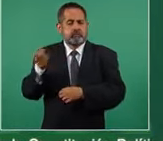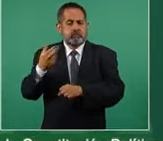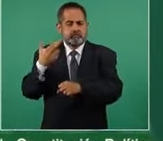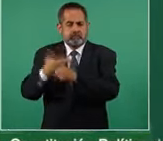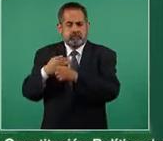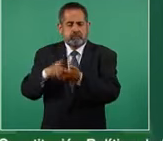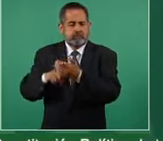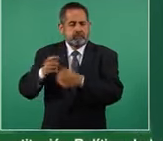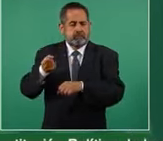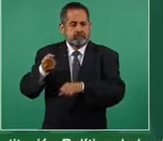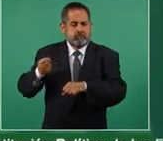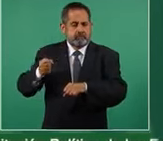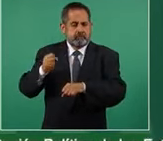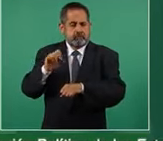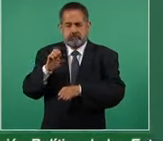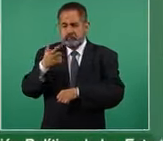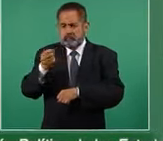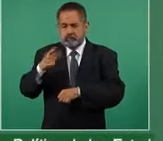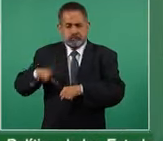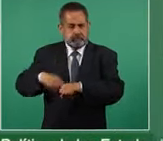de Gobernación,